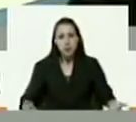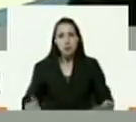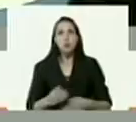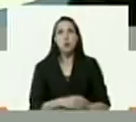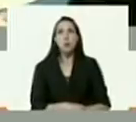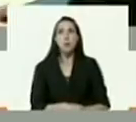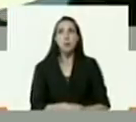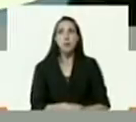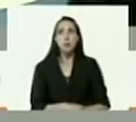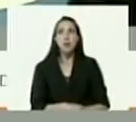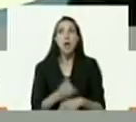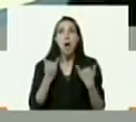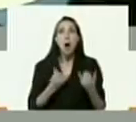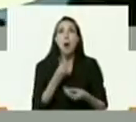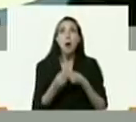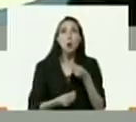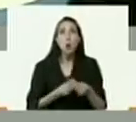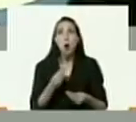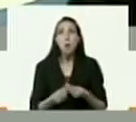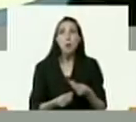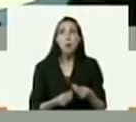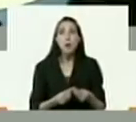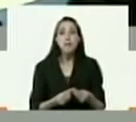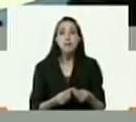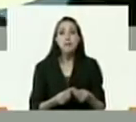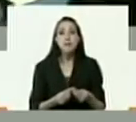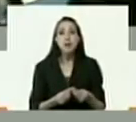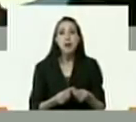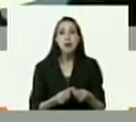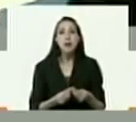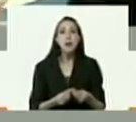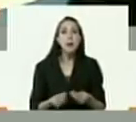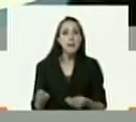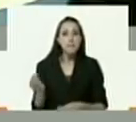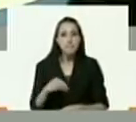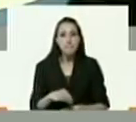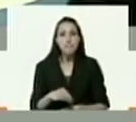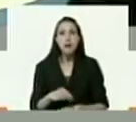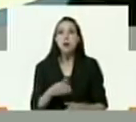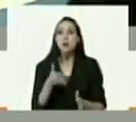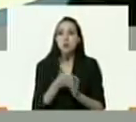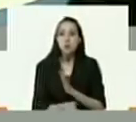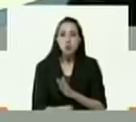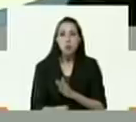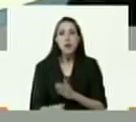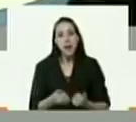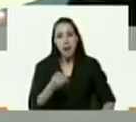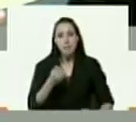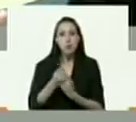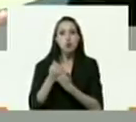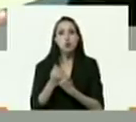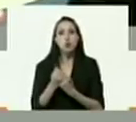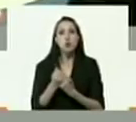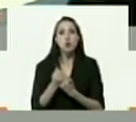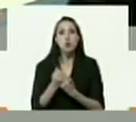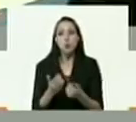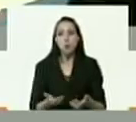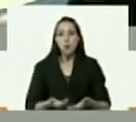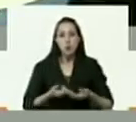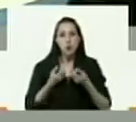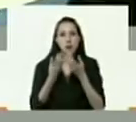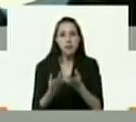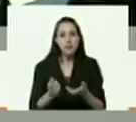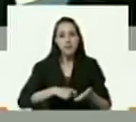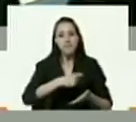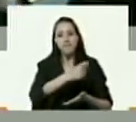Ahora, exactamente cómo vamos luego a concretar ese algo, que sabemos que el secretario general nos apoyará cuando reciba esas